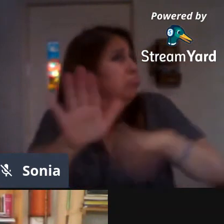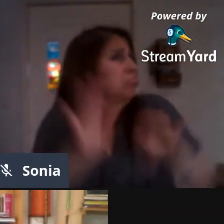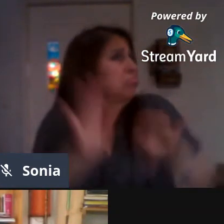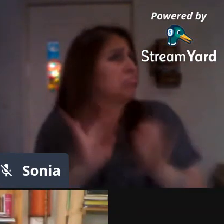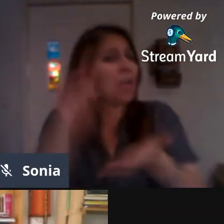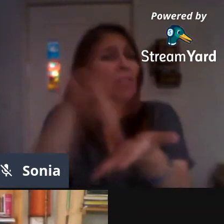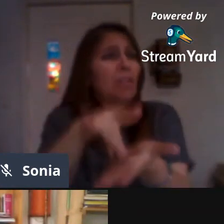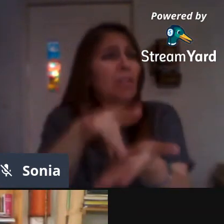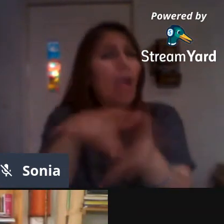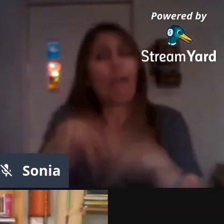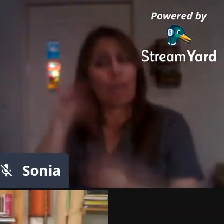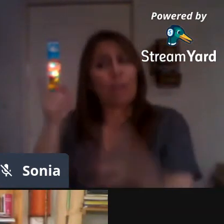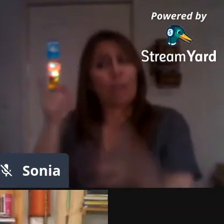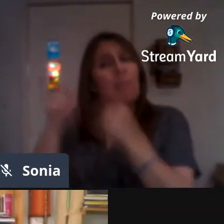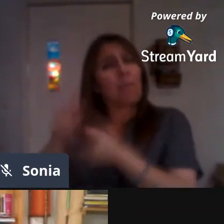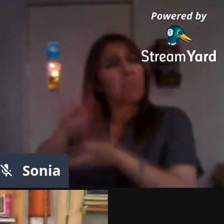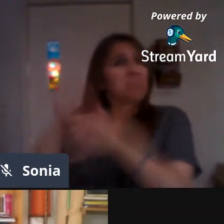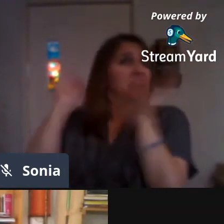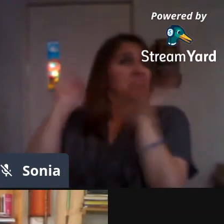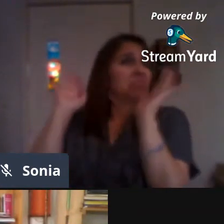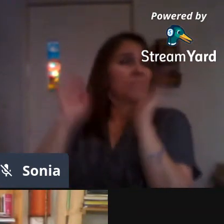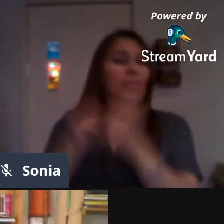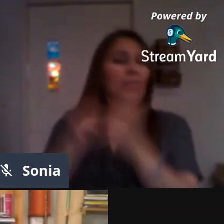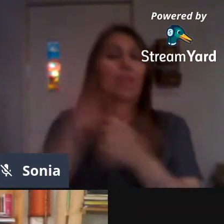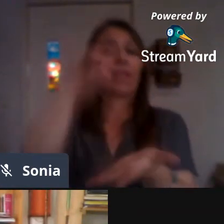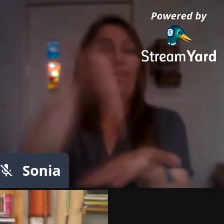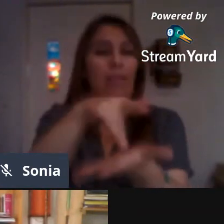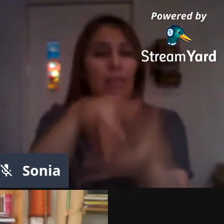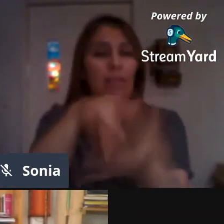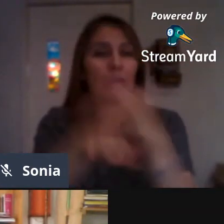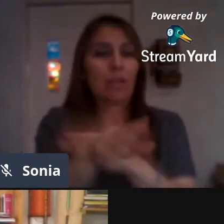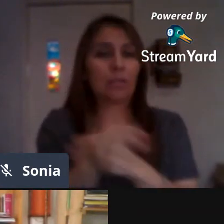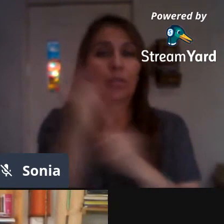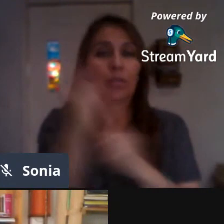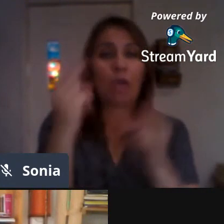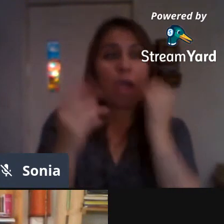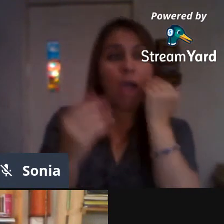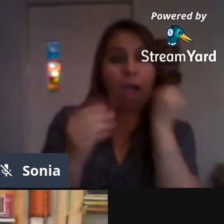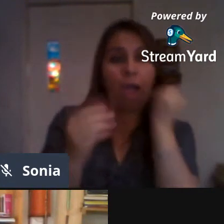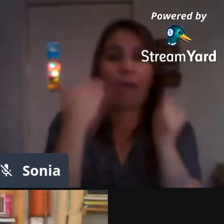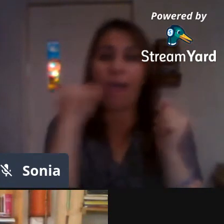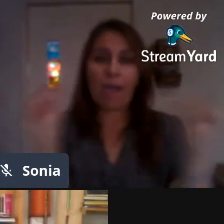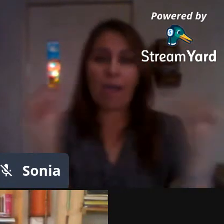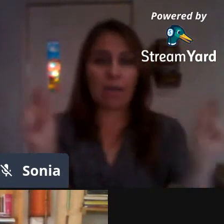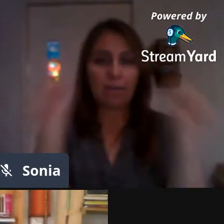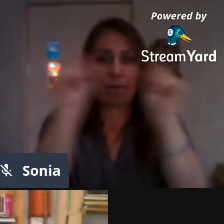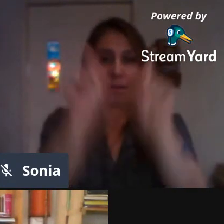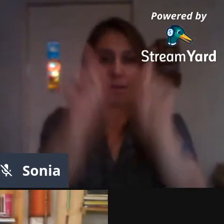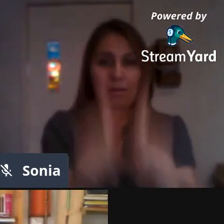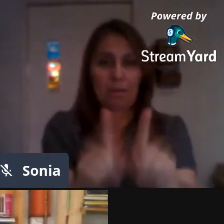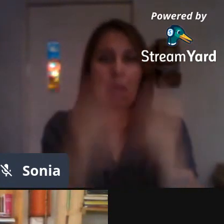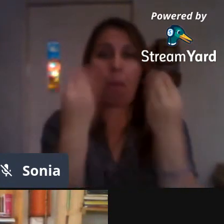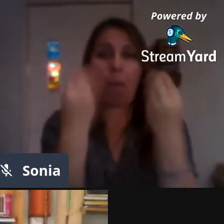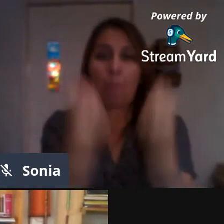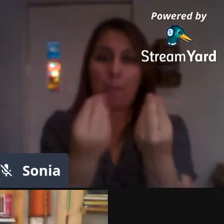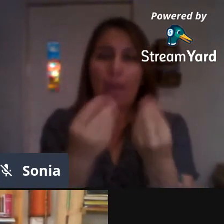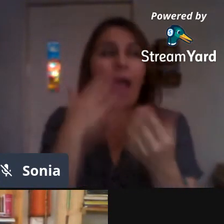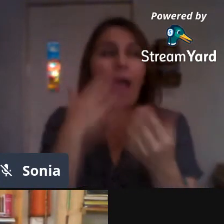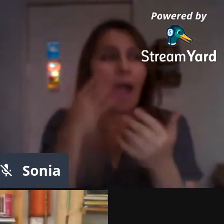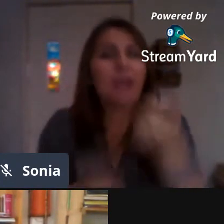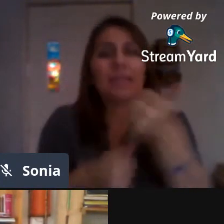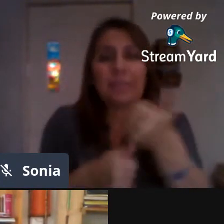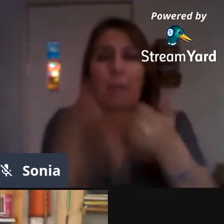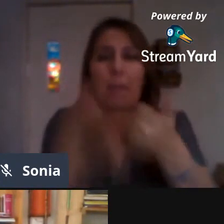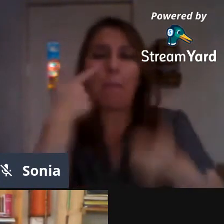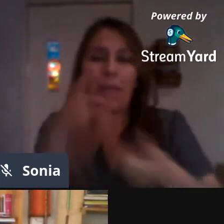dos mujeres hacen presencia sus movimientos parecieran asistentes de producción vivirán de vez en vez y se